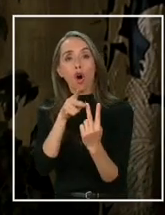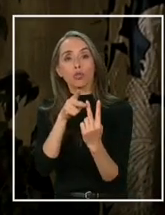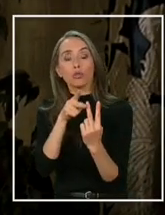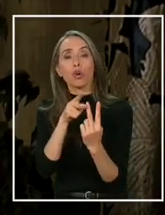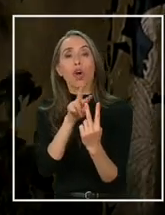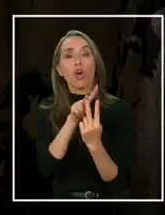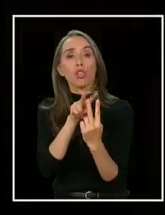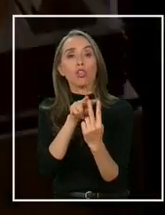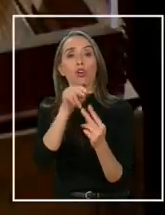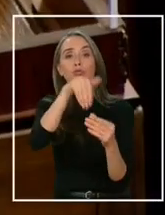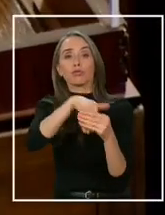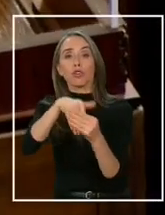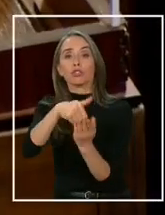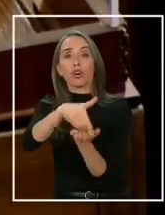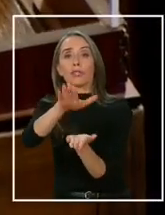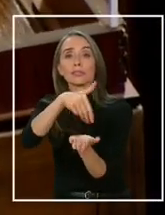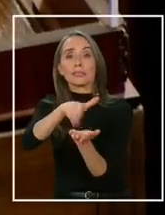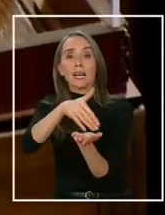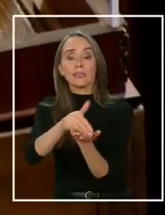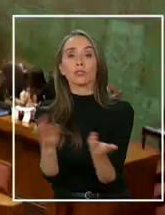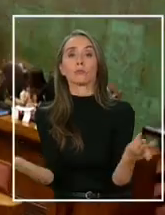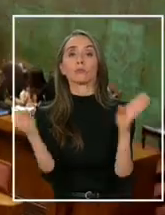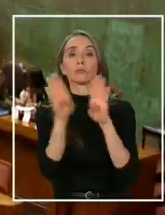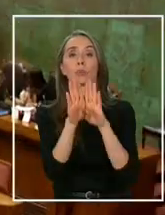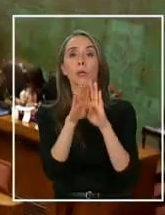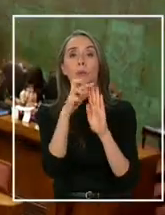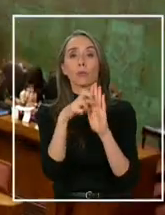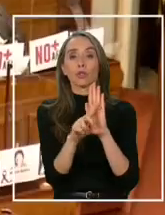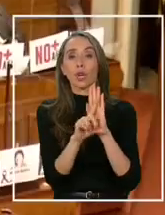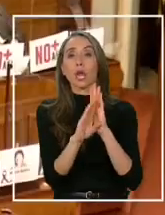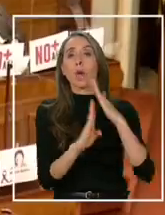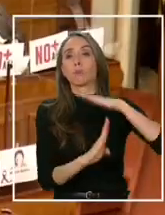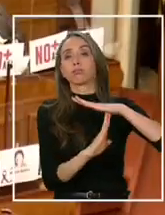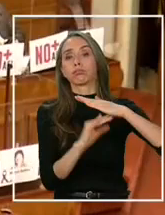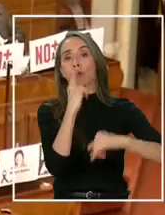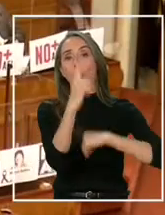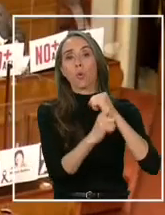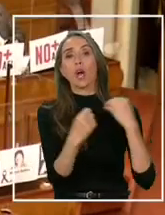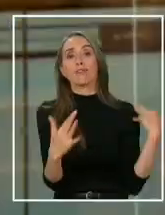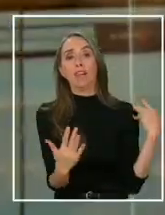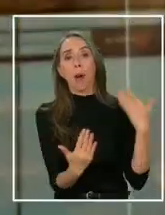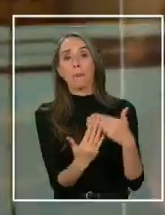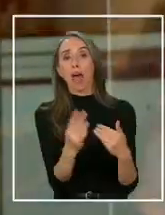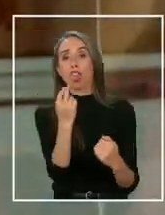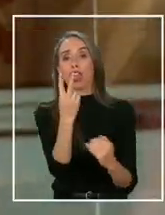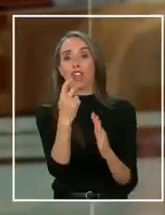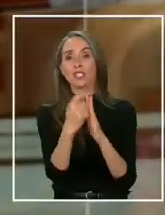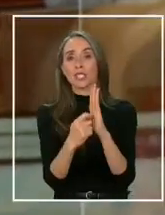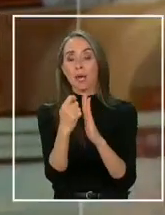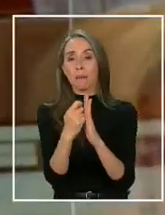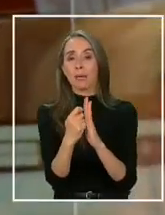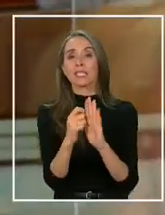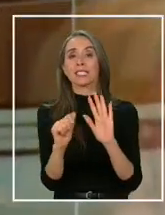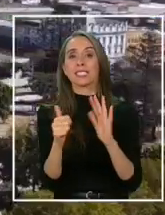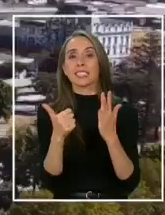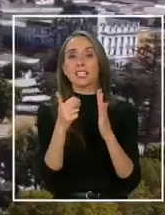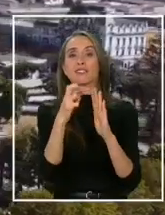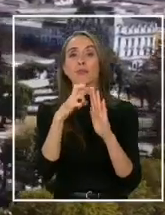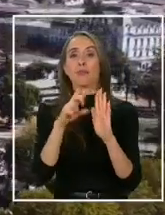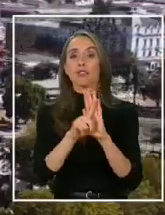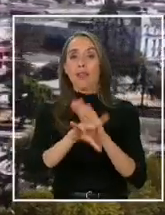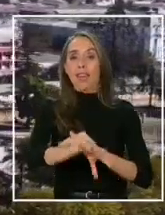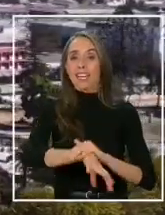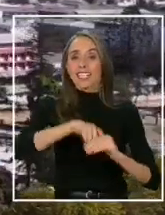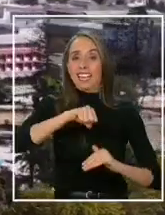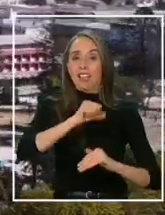caído ambas votaciones. Votaciones que le cerraron la puerta a la iniciativa por un año y a 12 meses de aquel día. El sexto retiro sale del congelador para